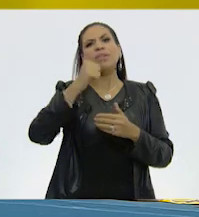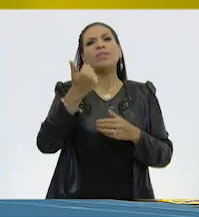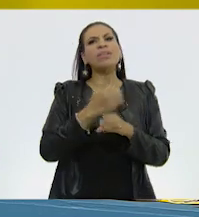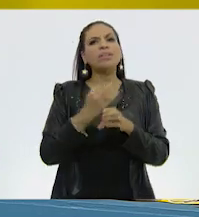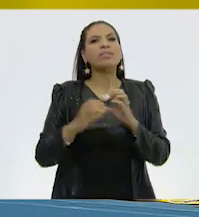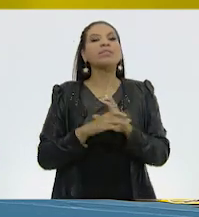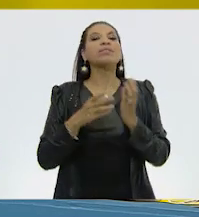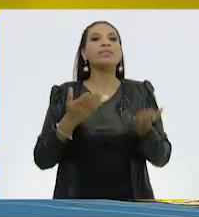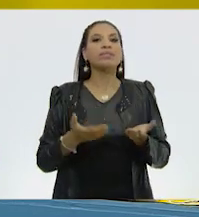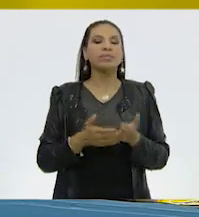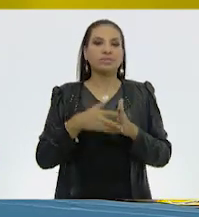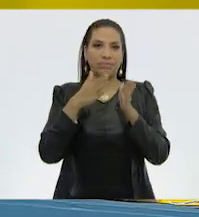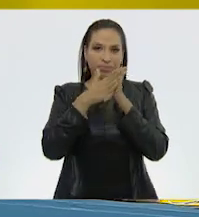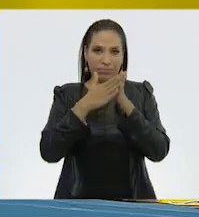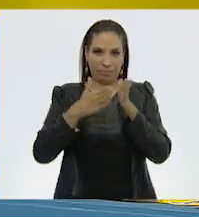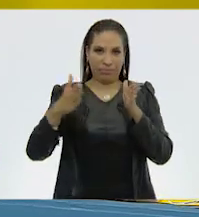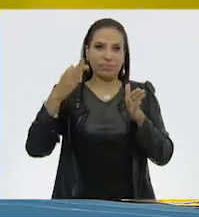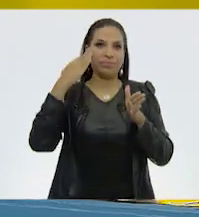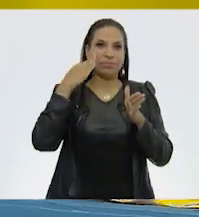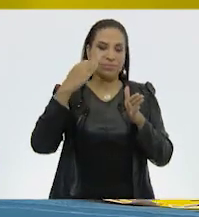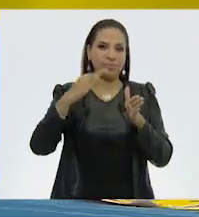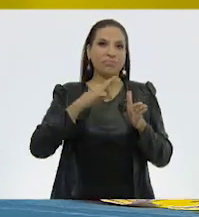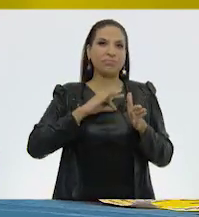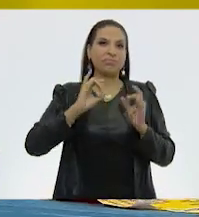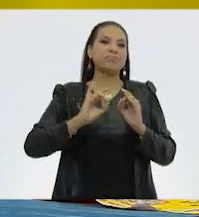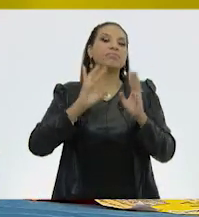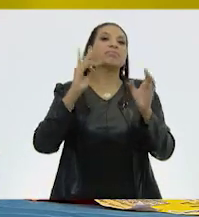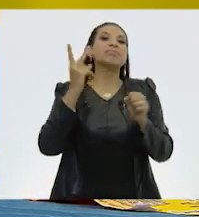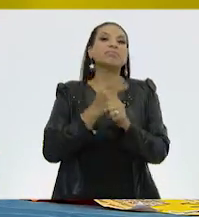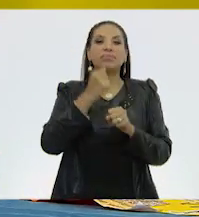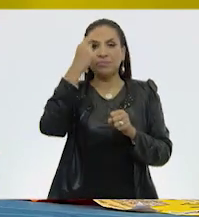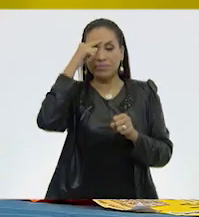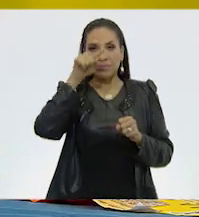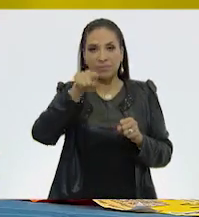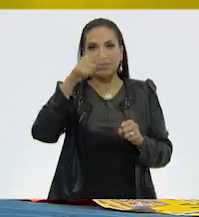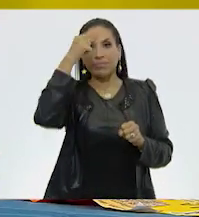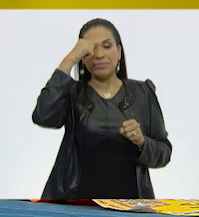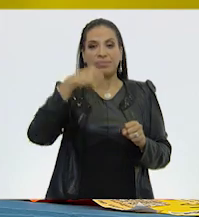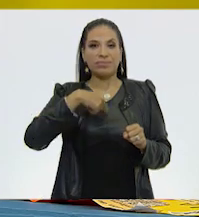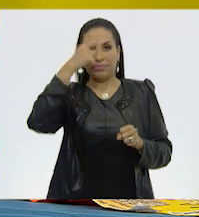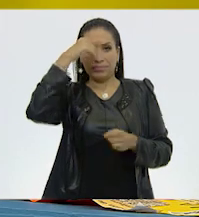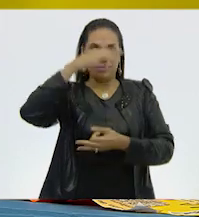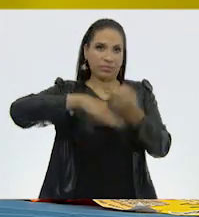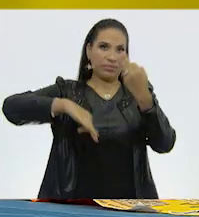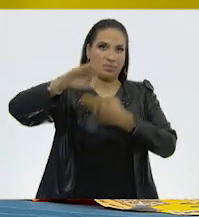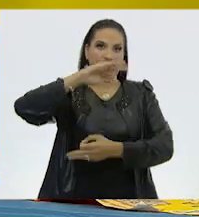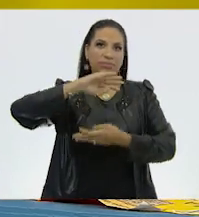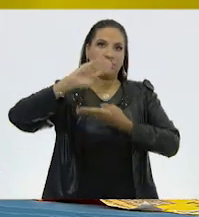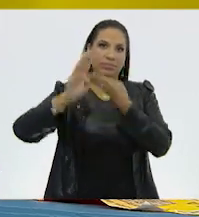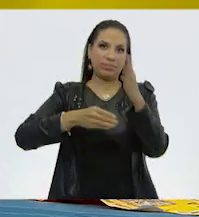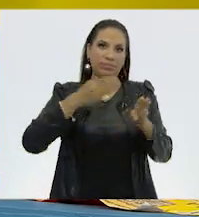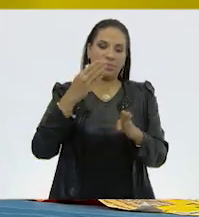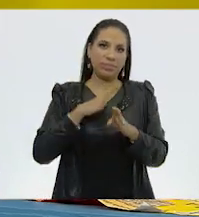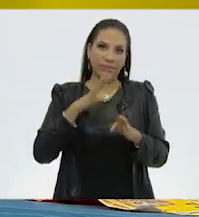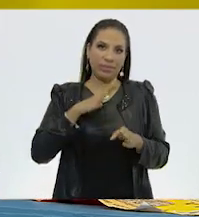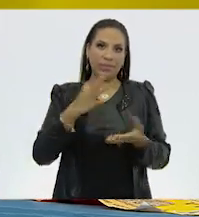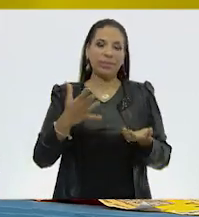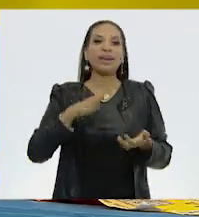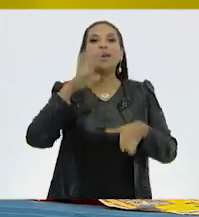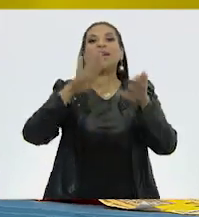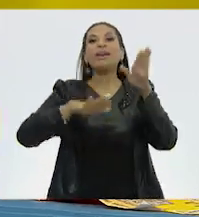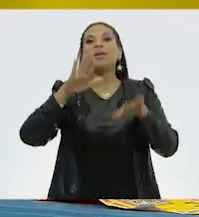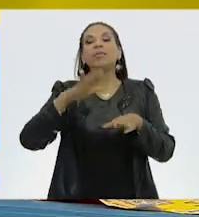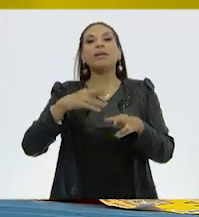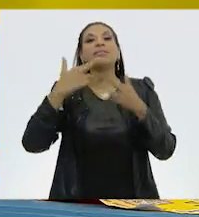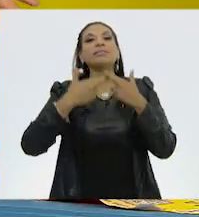cosa? En el transcurrir del tiempo puede ocurrir algo para ti, para mí o para la humanidad. A veces de